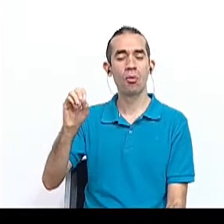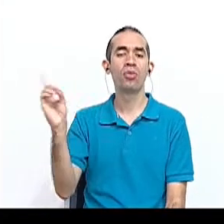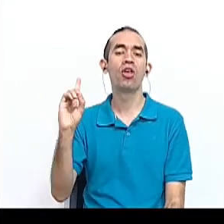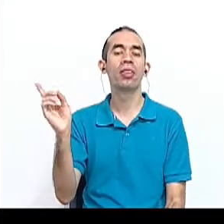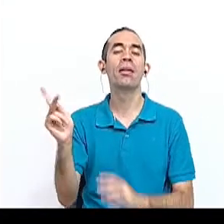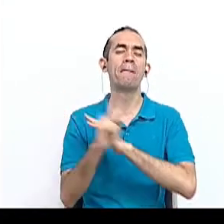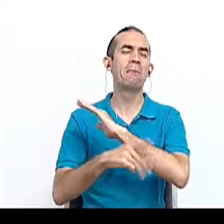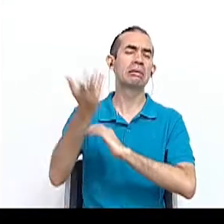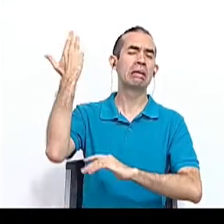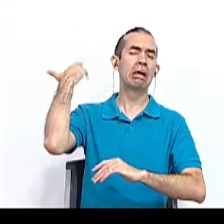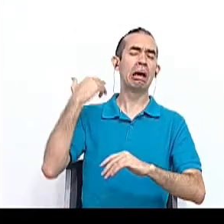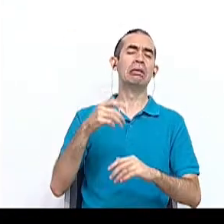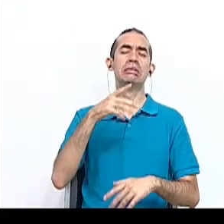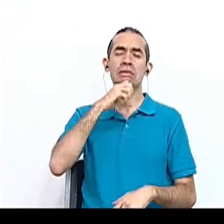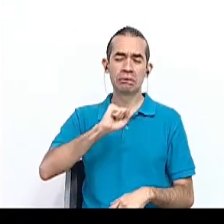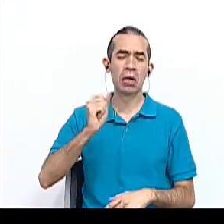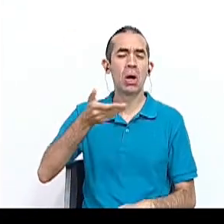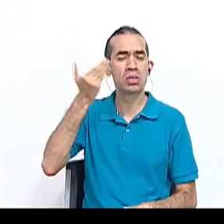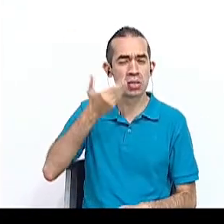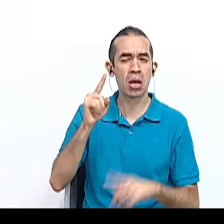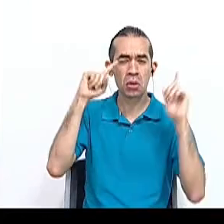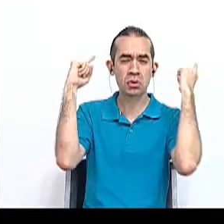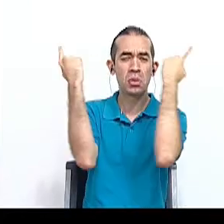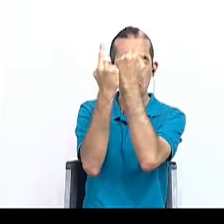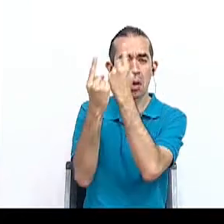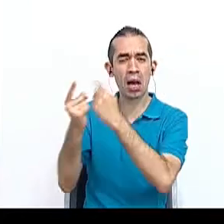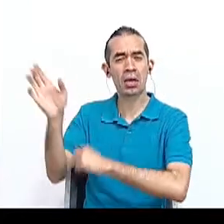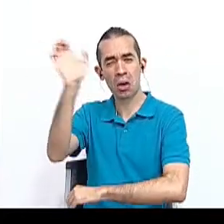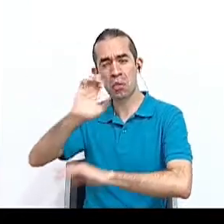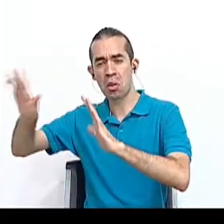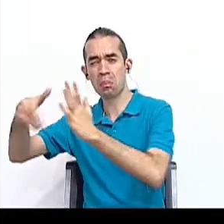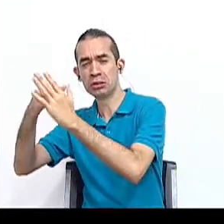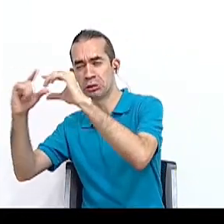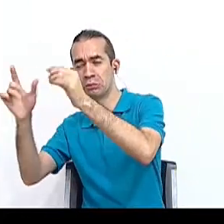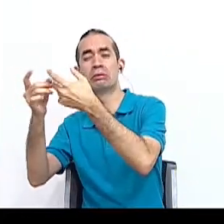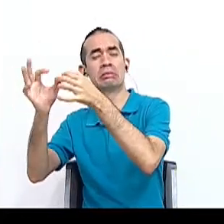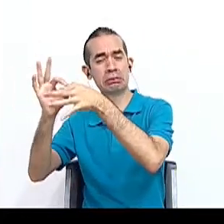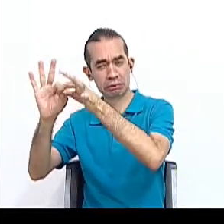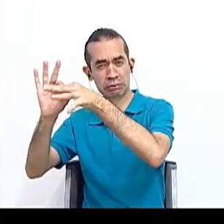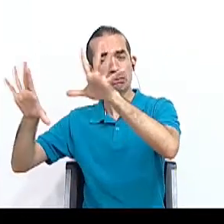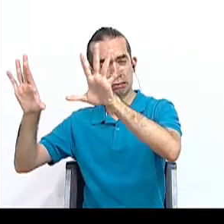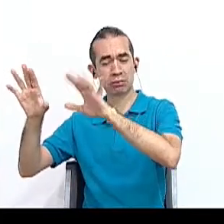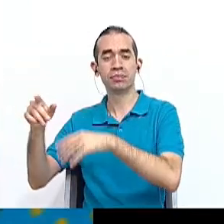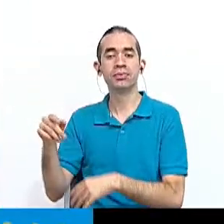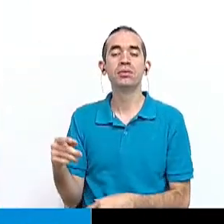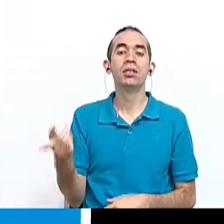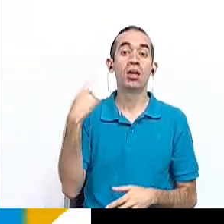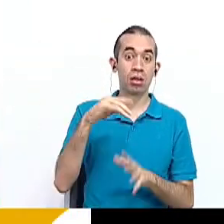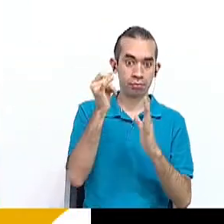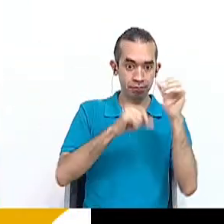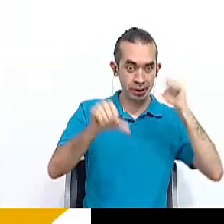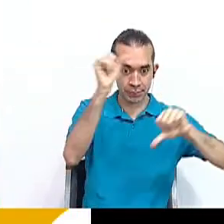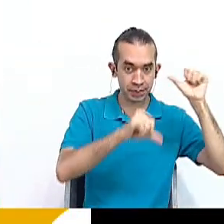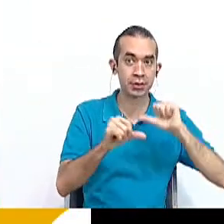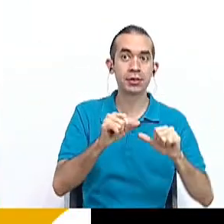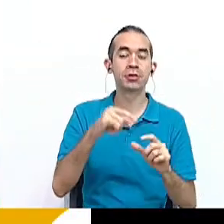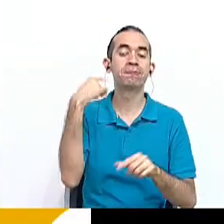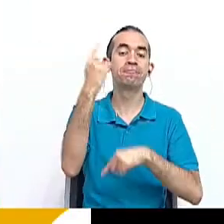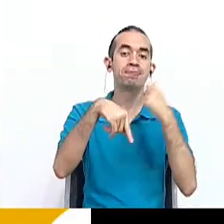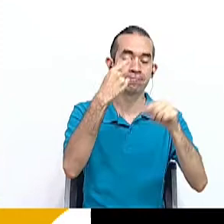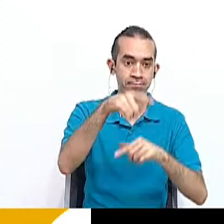Realizó experimentos que desvelaron los fundamentos básicos de la transmisión de caracteres biológicos. Buscó unas